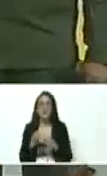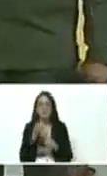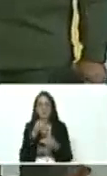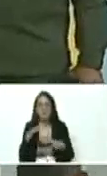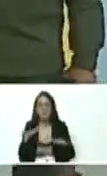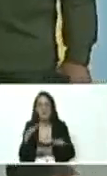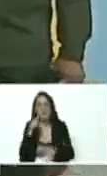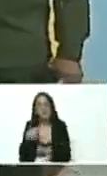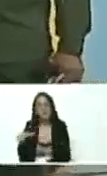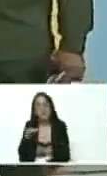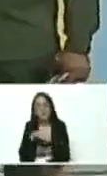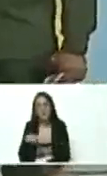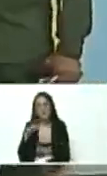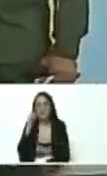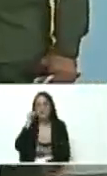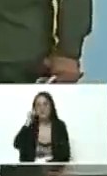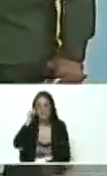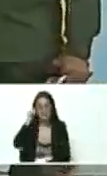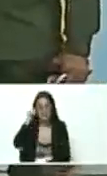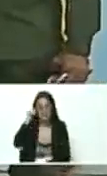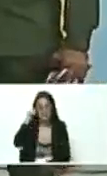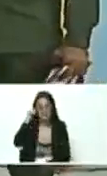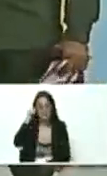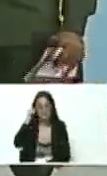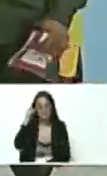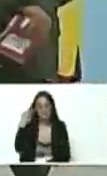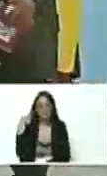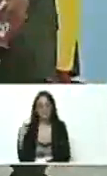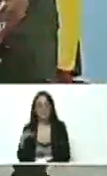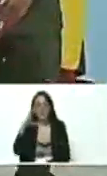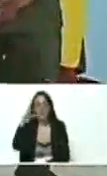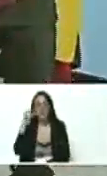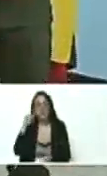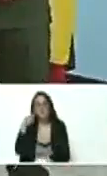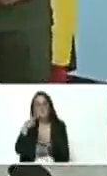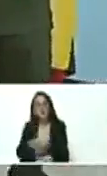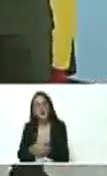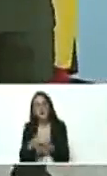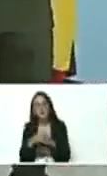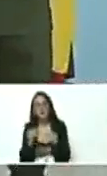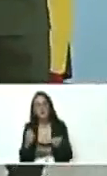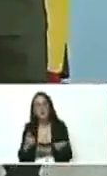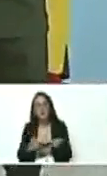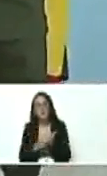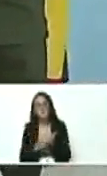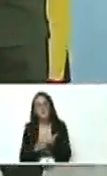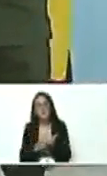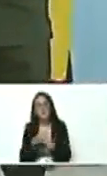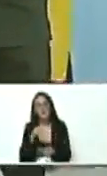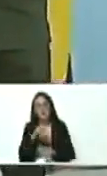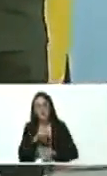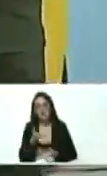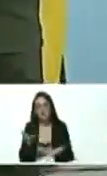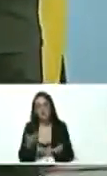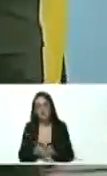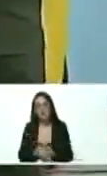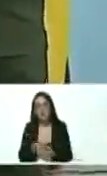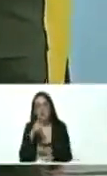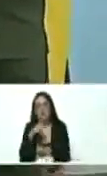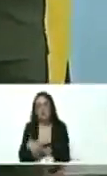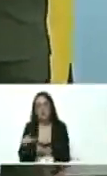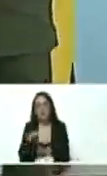le tengo que decir, como decimos en los Andes, presidente, Dios le pague por todo el apoyo que usted le ha brindado a